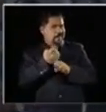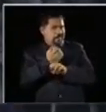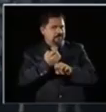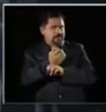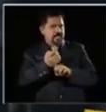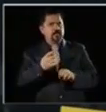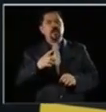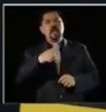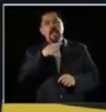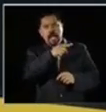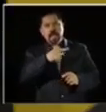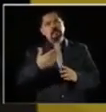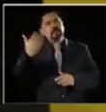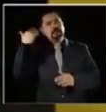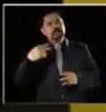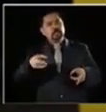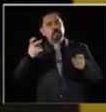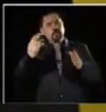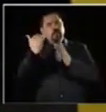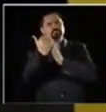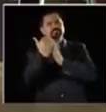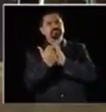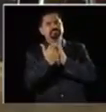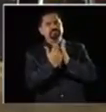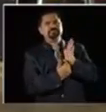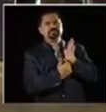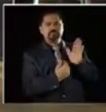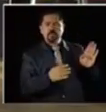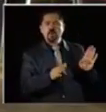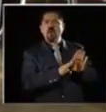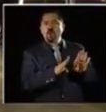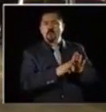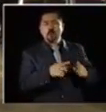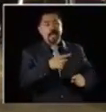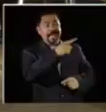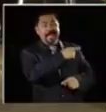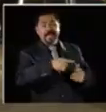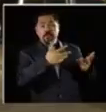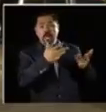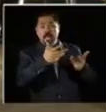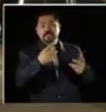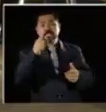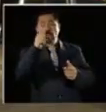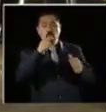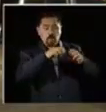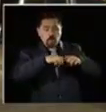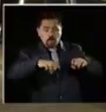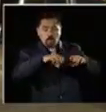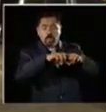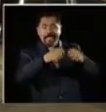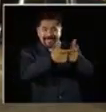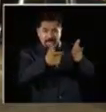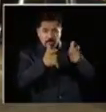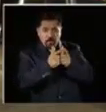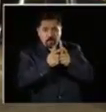índices de robo se pudieron reducir. Y la única manera fue hacer un gran sistema de inteligencia, de análisis, en donde